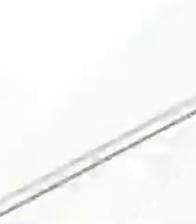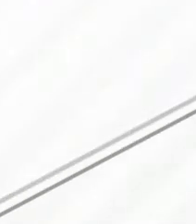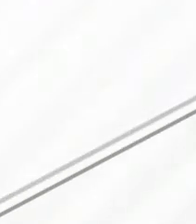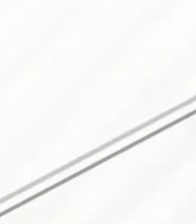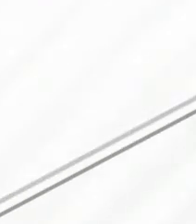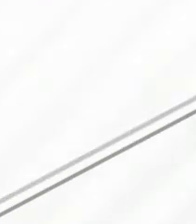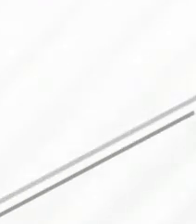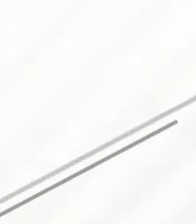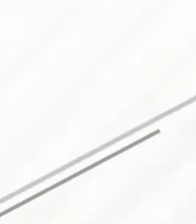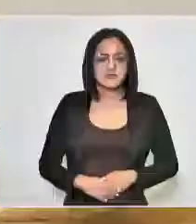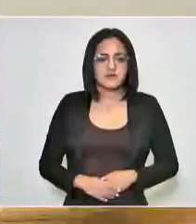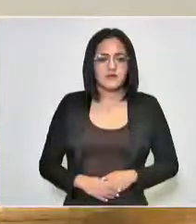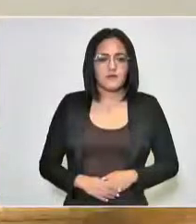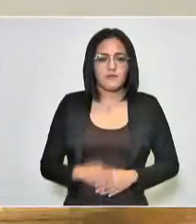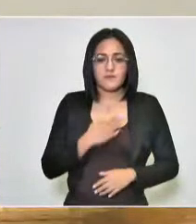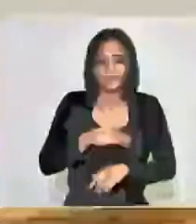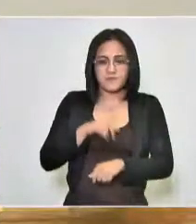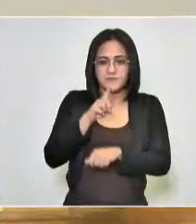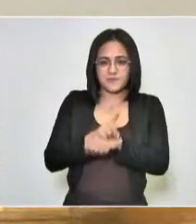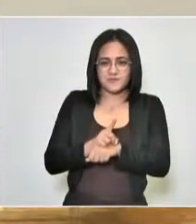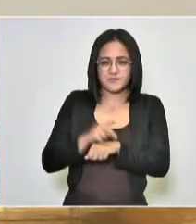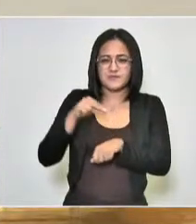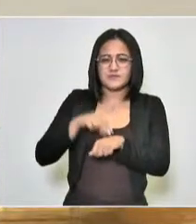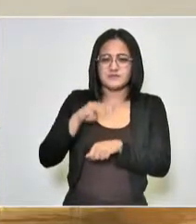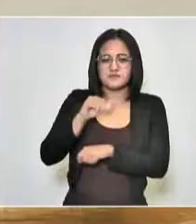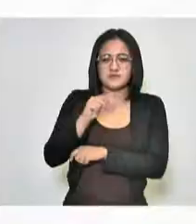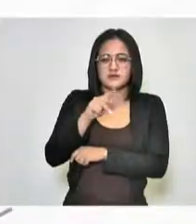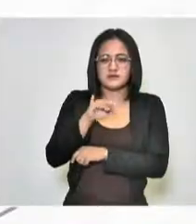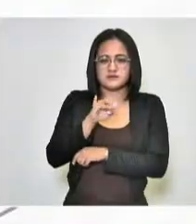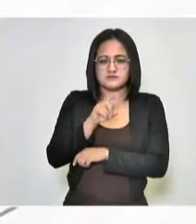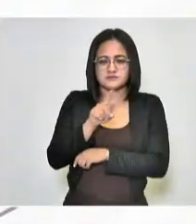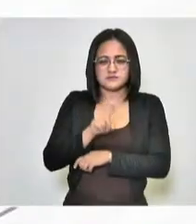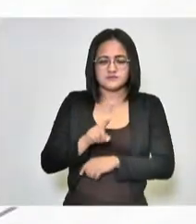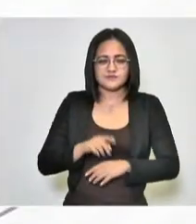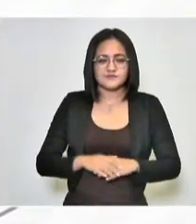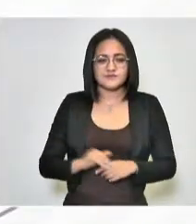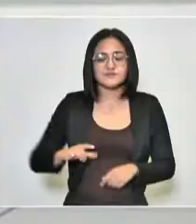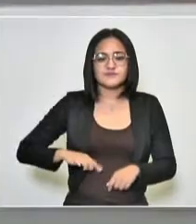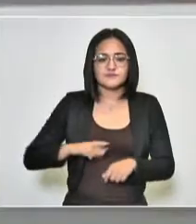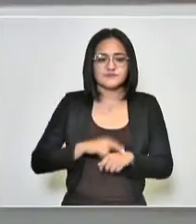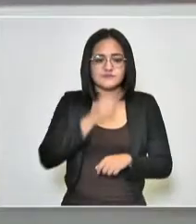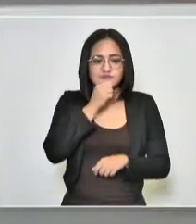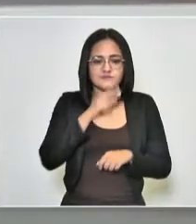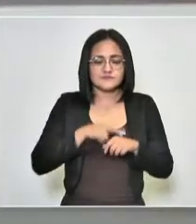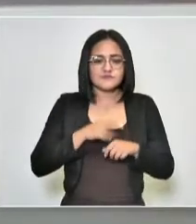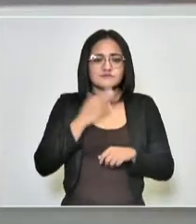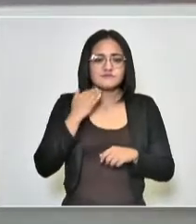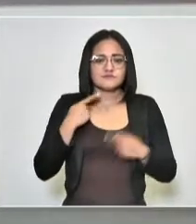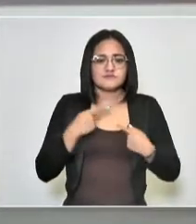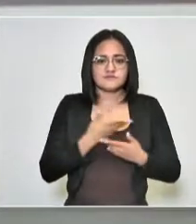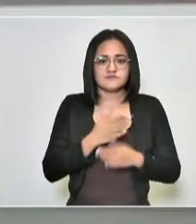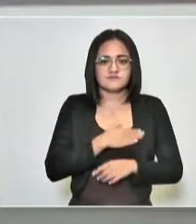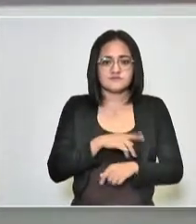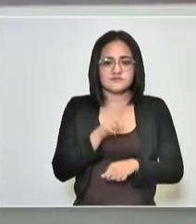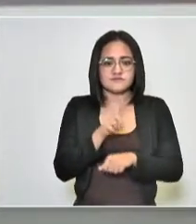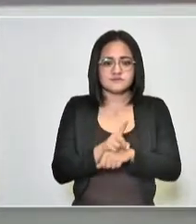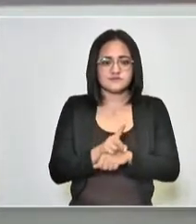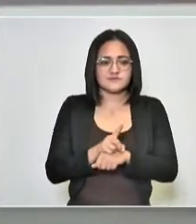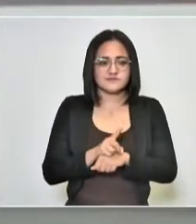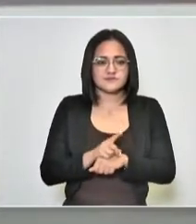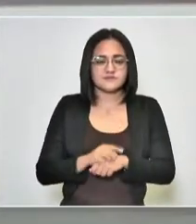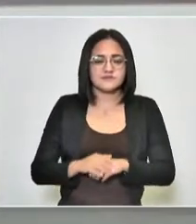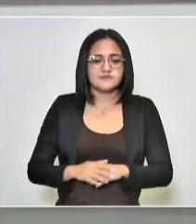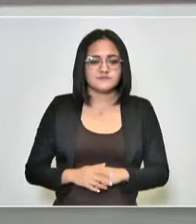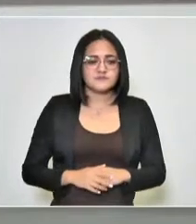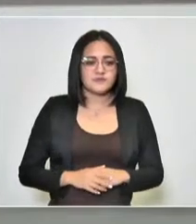Gobernador, buenos días, iniciamos. Hola, buenos días, doctor Martínez. Sí, gobernador, secretaria, amable auditorio y medios de comunicación, buen